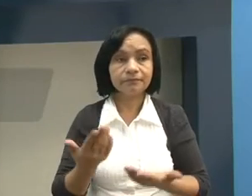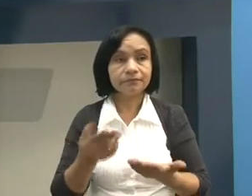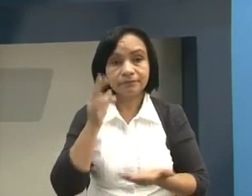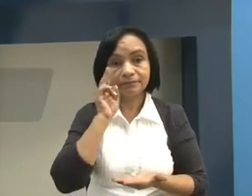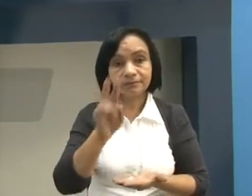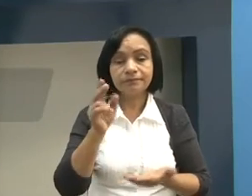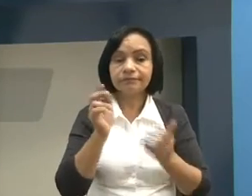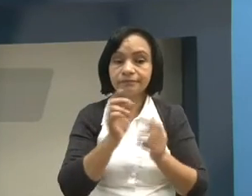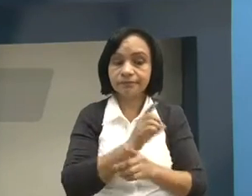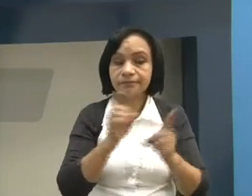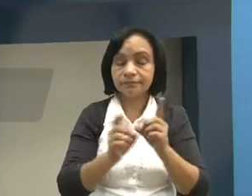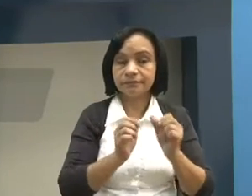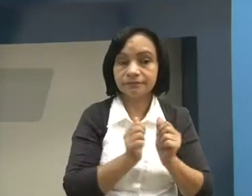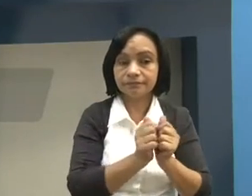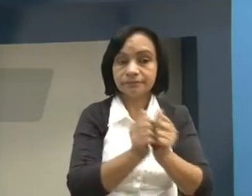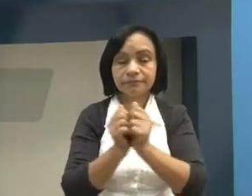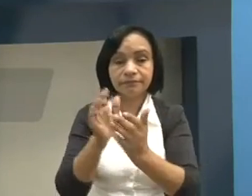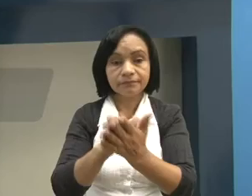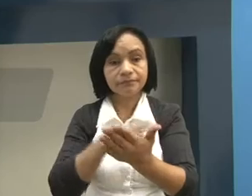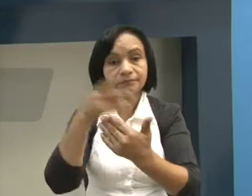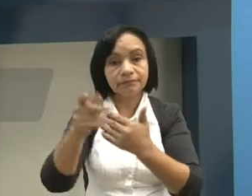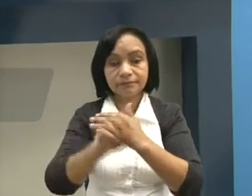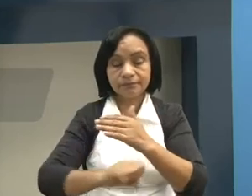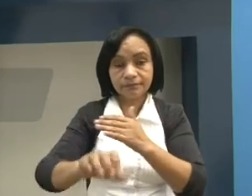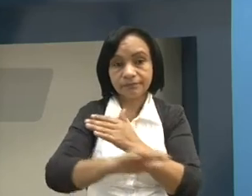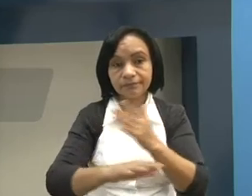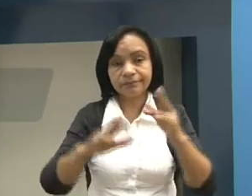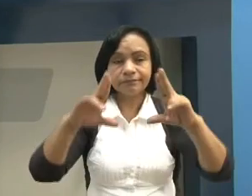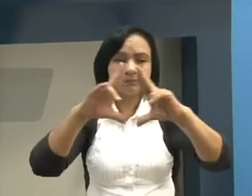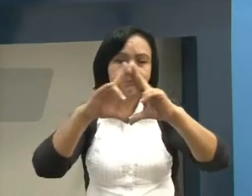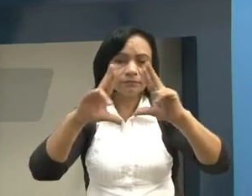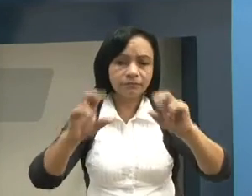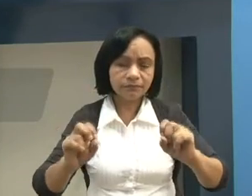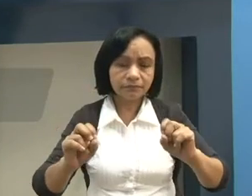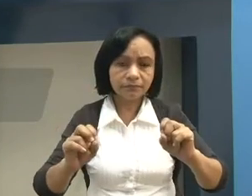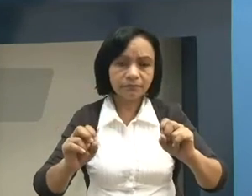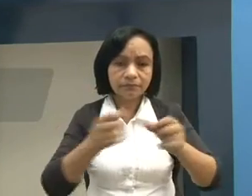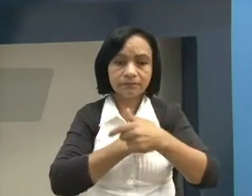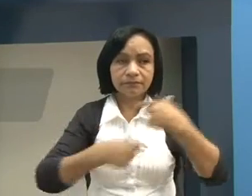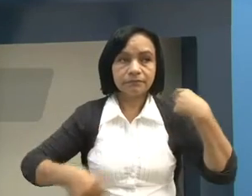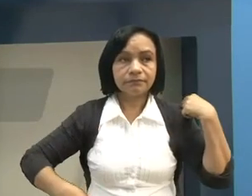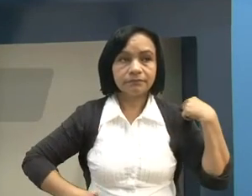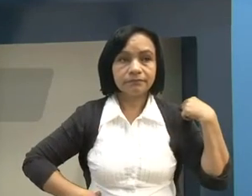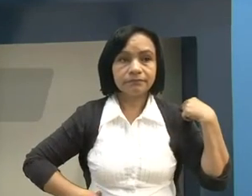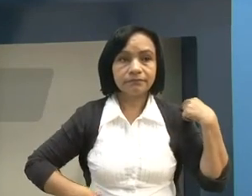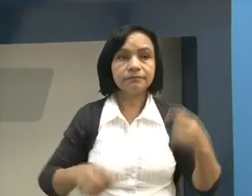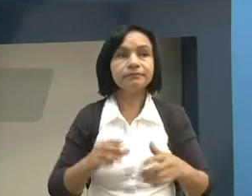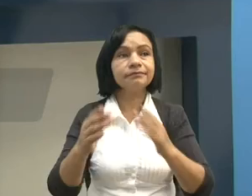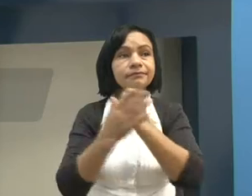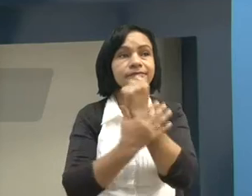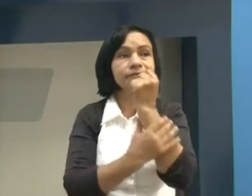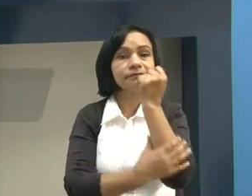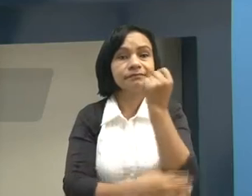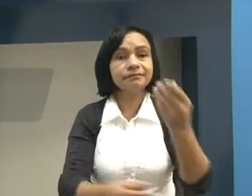también tenés que acompañar con programas sociales, porque en Nicaragua todavía tenemos que, puede ser nuestro presidente, pues, el principal enemigo nuestro es la pobreza, y